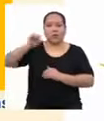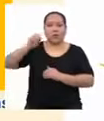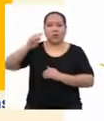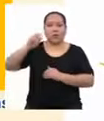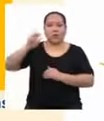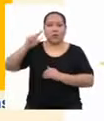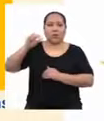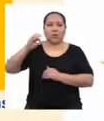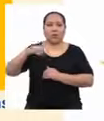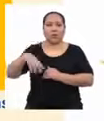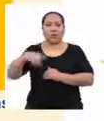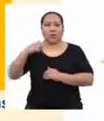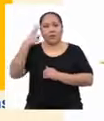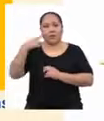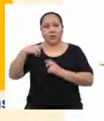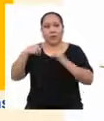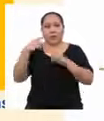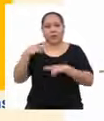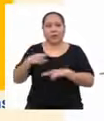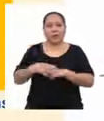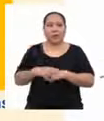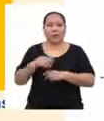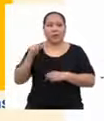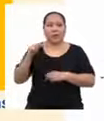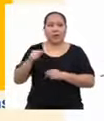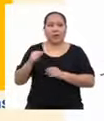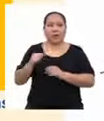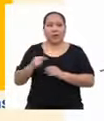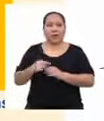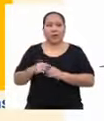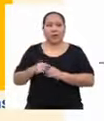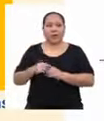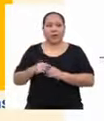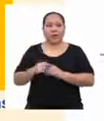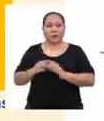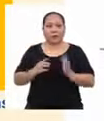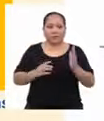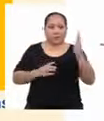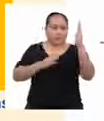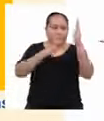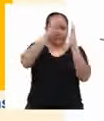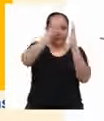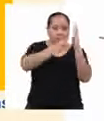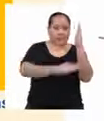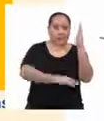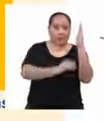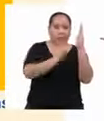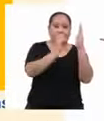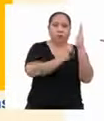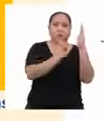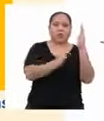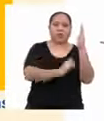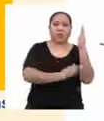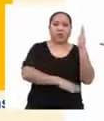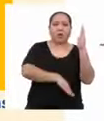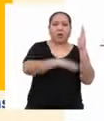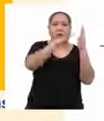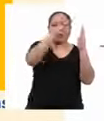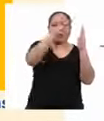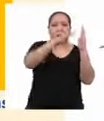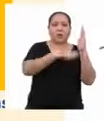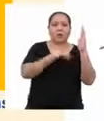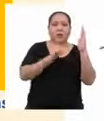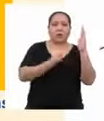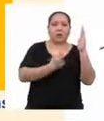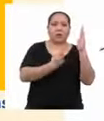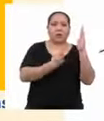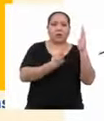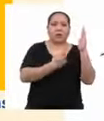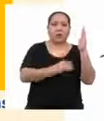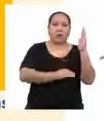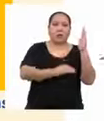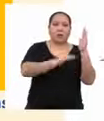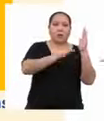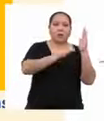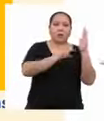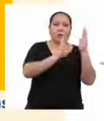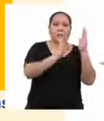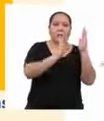en cuenta que en el eje vertical colocaremos la frecuencia relativa porcentual, que para el primer intervalo